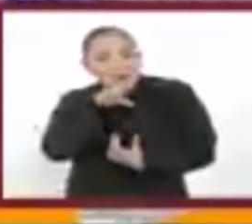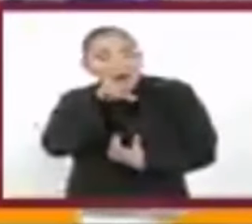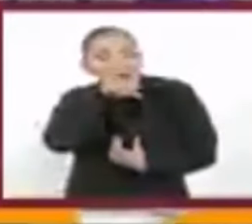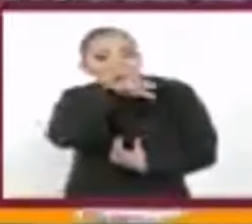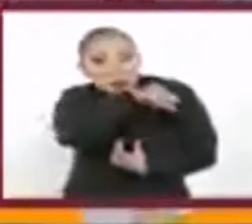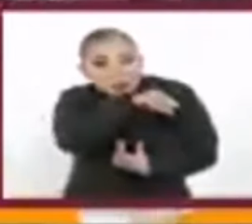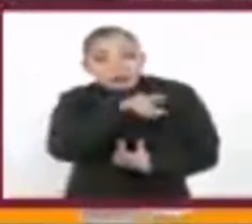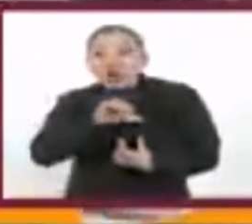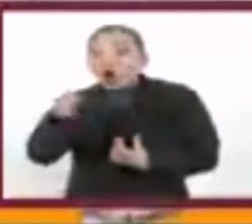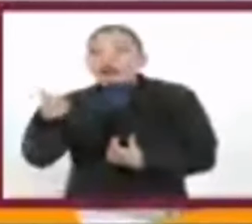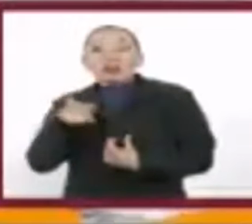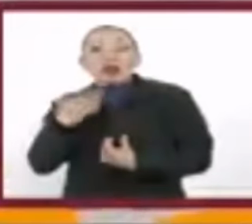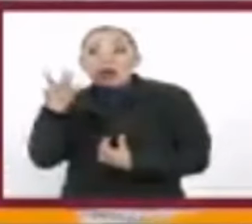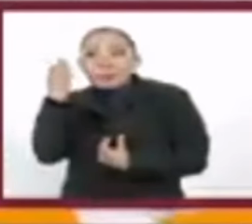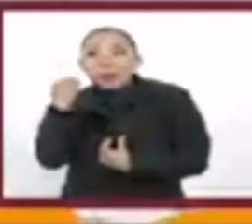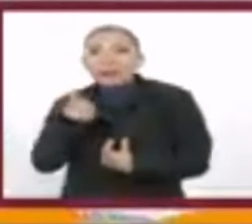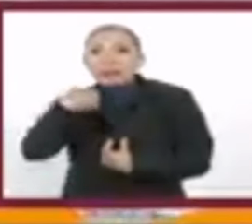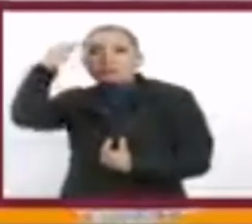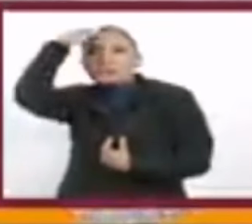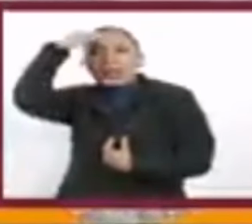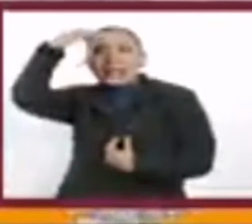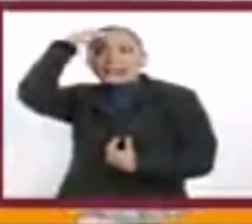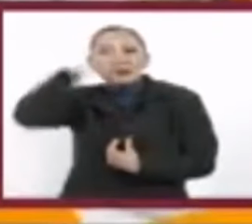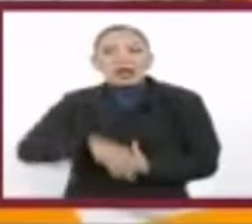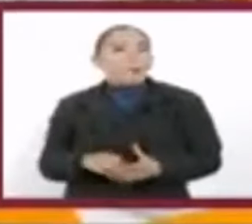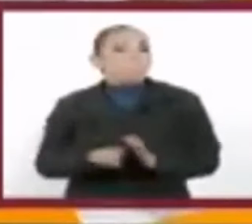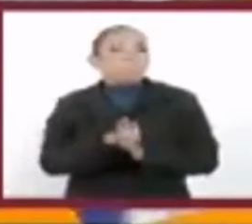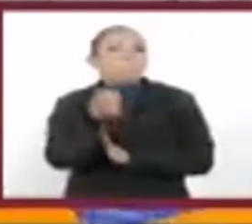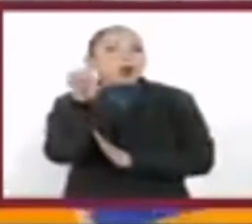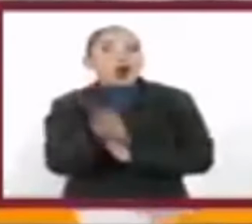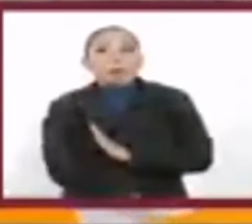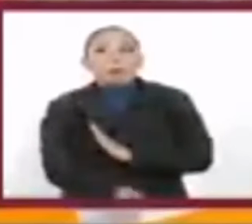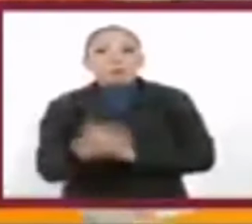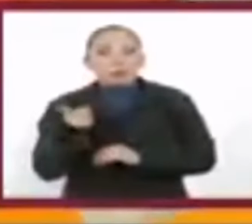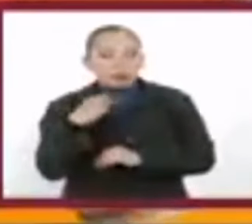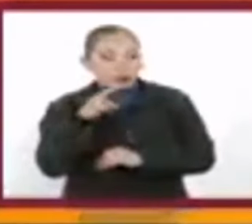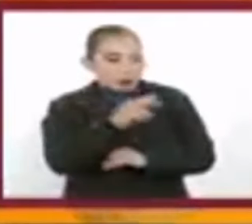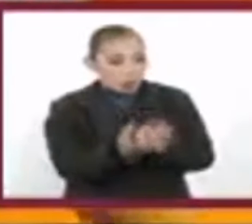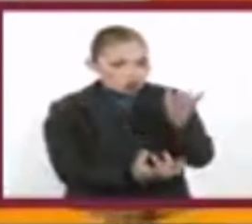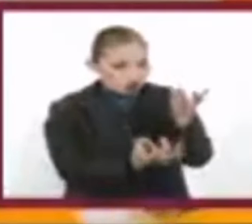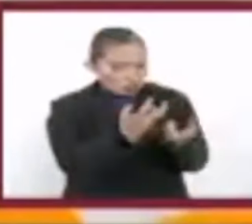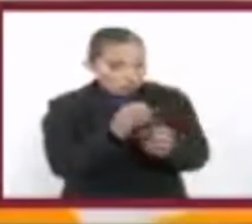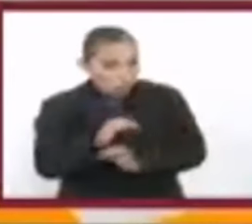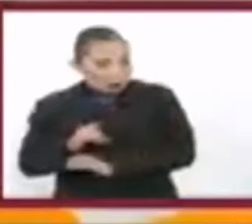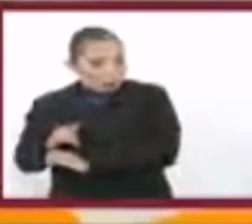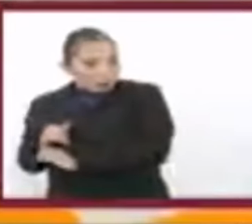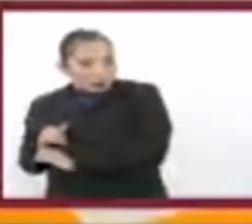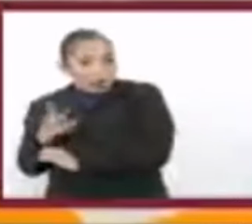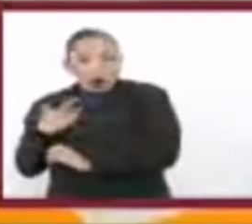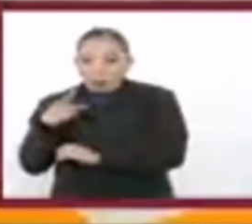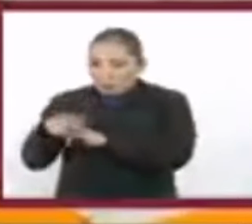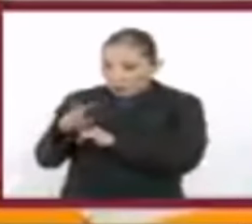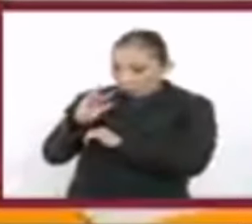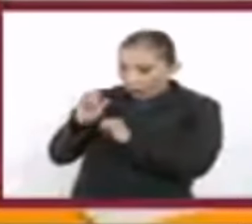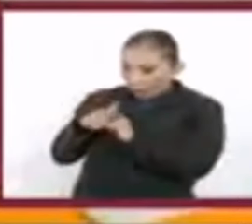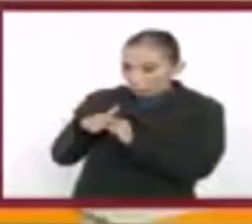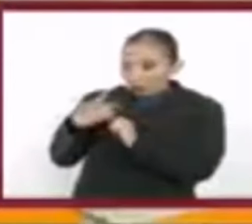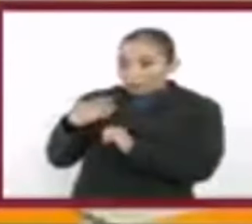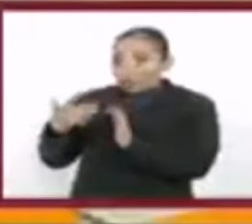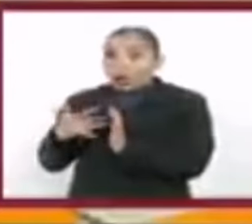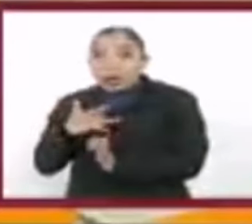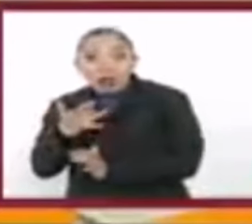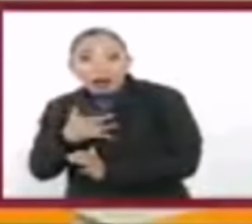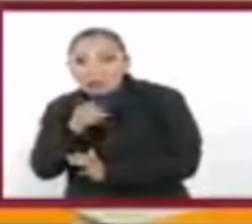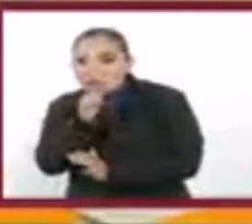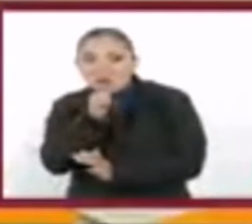otros los adquirimos como resultado de nuestra experiencia. Por ejemplo, alejarnos del fuego o de alguna sustancia peligrosa antes de